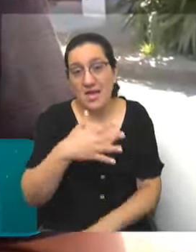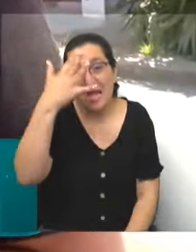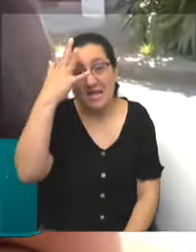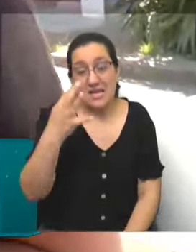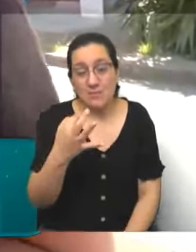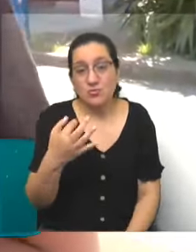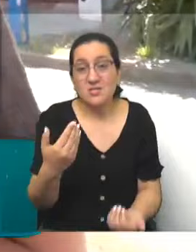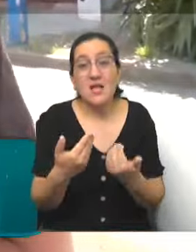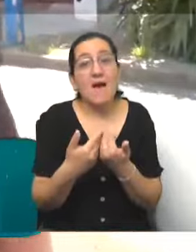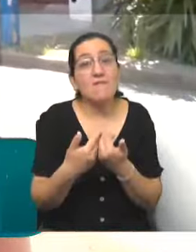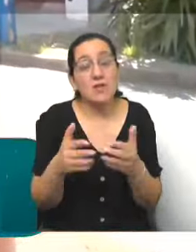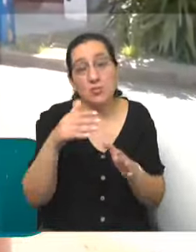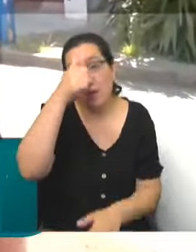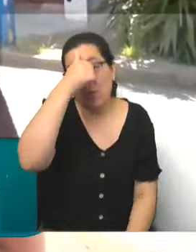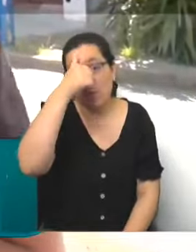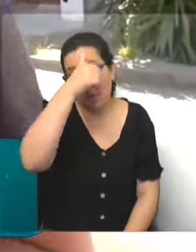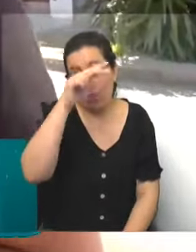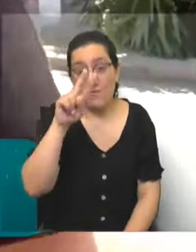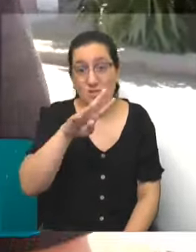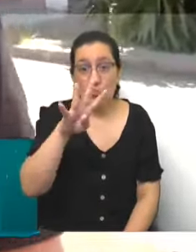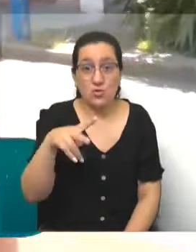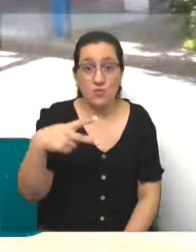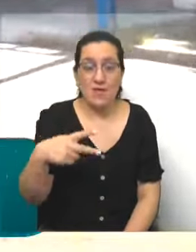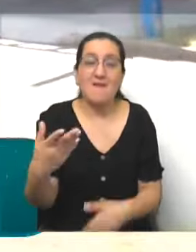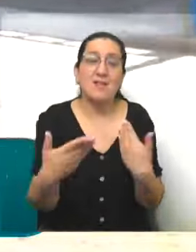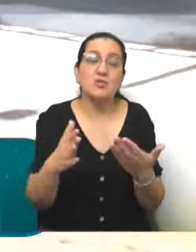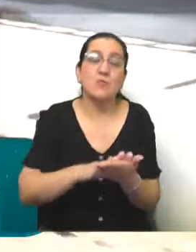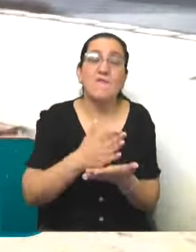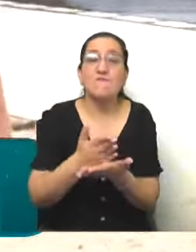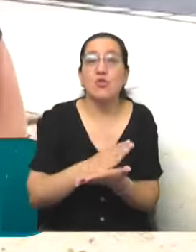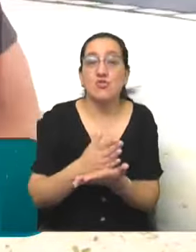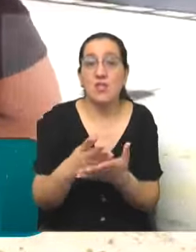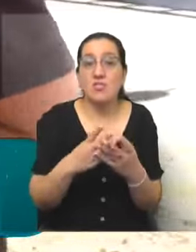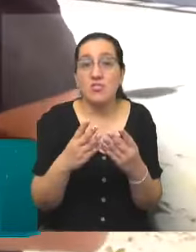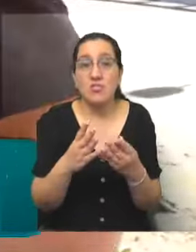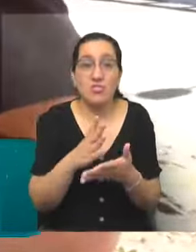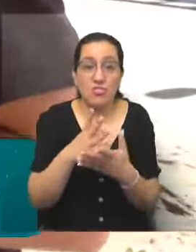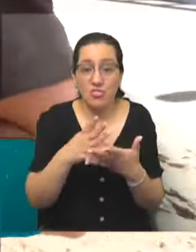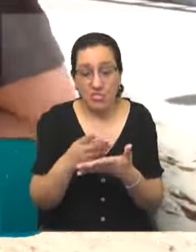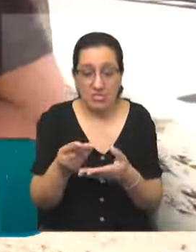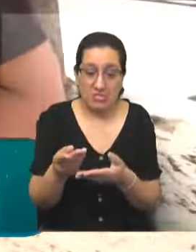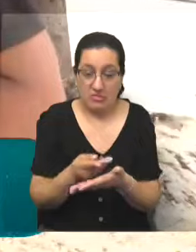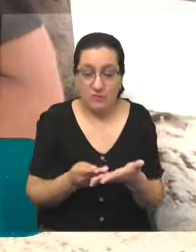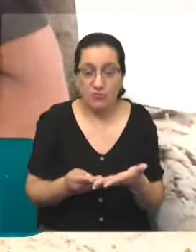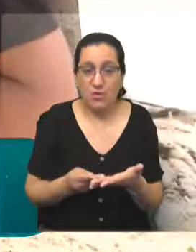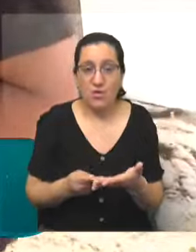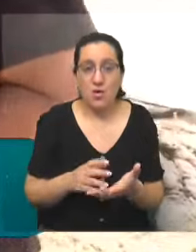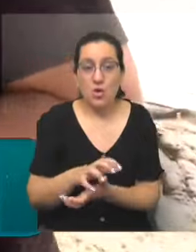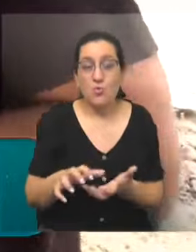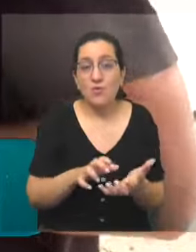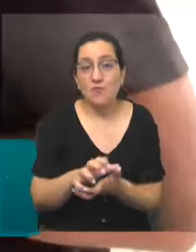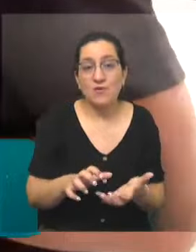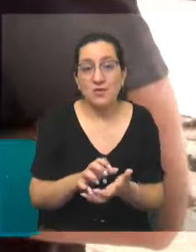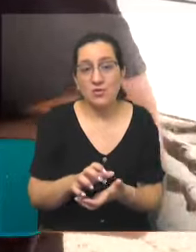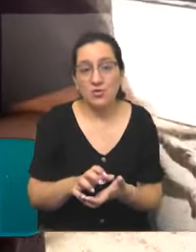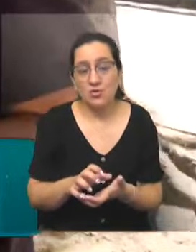escenario abierto para el domingo 24. Bien, hablabas de frontera difusa, más es acordar al conflicto que tiene China con India, que cada vez que cae nieve se